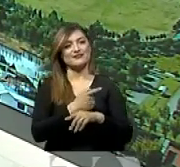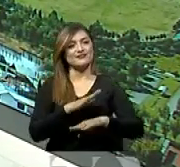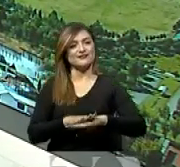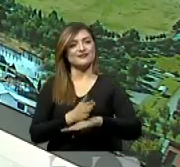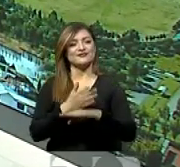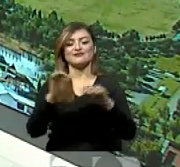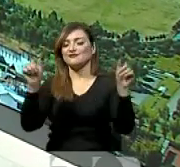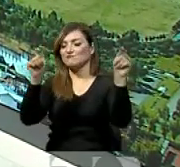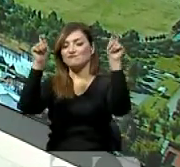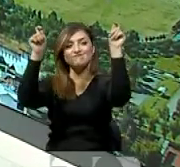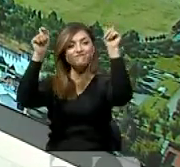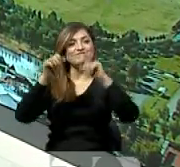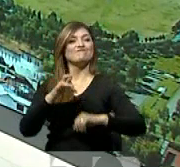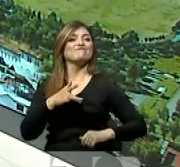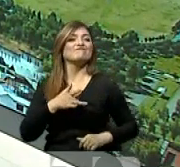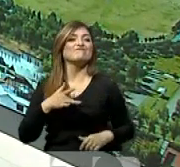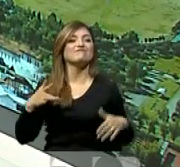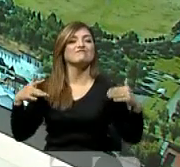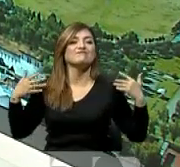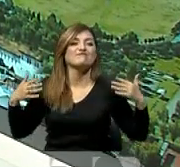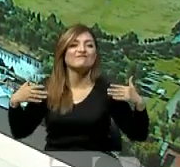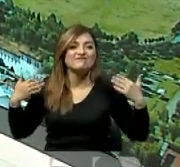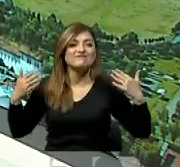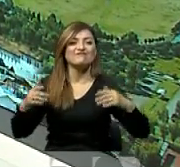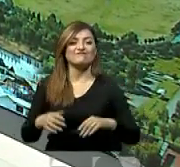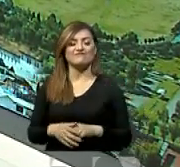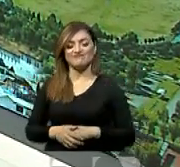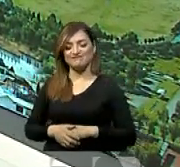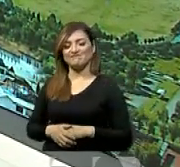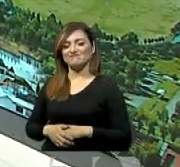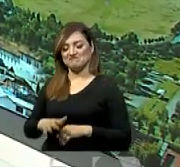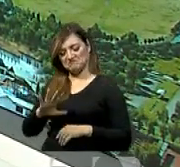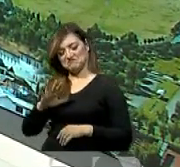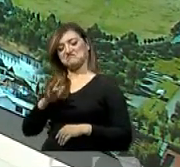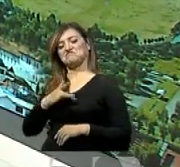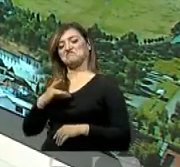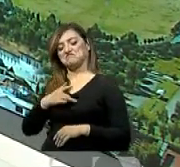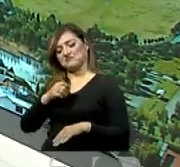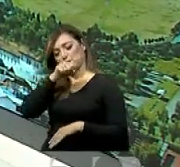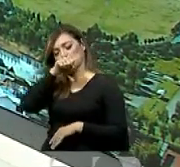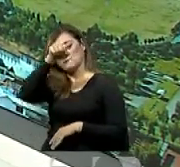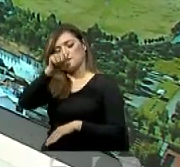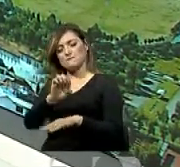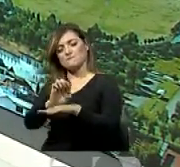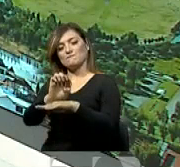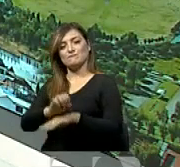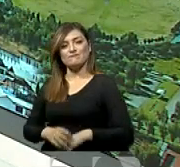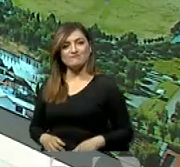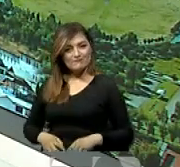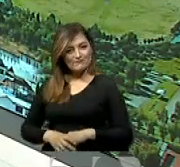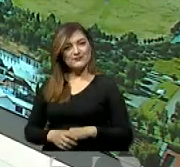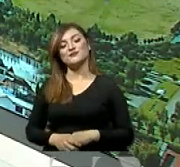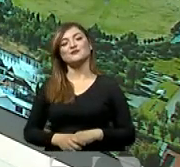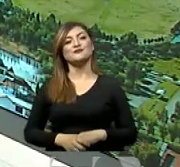para celebrar, para sentirnos contentos y sobre todo para sentirnos orgullosos del país que tenemos. Y hay que tomar también